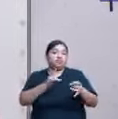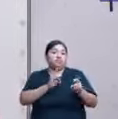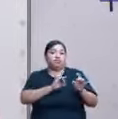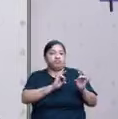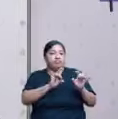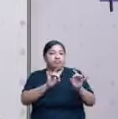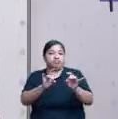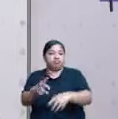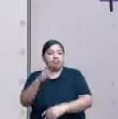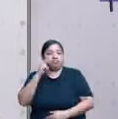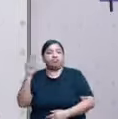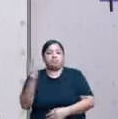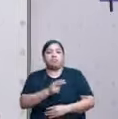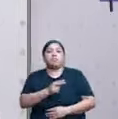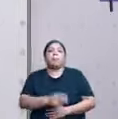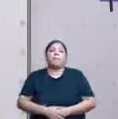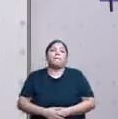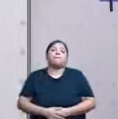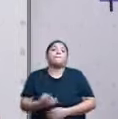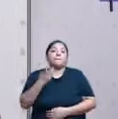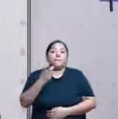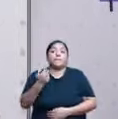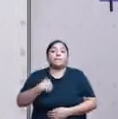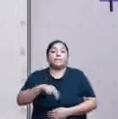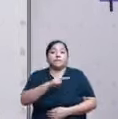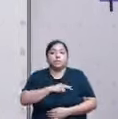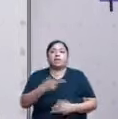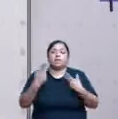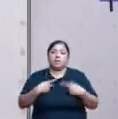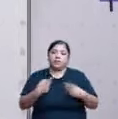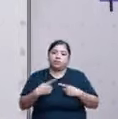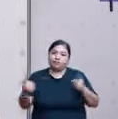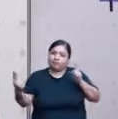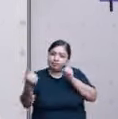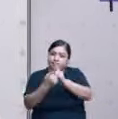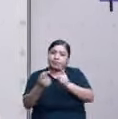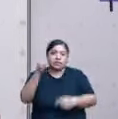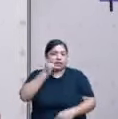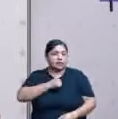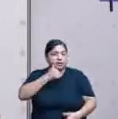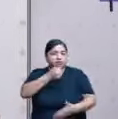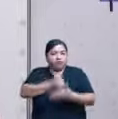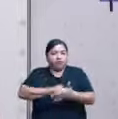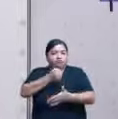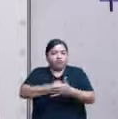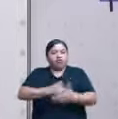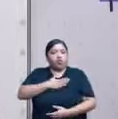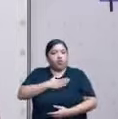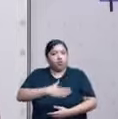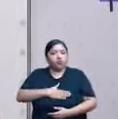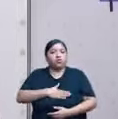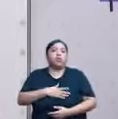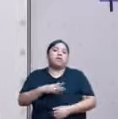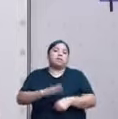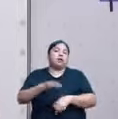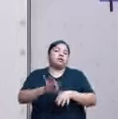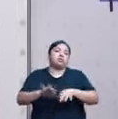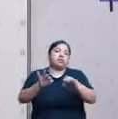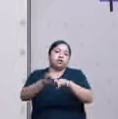escuelas de aquí del Valle del Mezquital. Por eso es que seremos un gobierno cercano, siempre defenderemos las causas justas y más tratándose de la